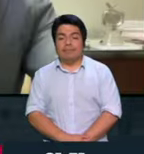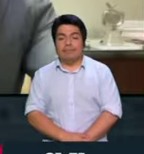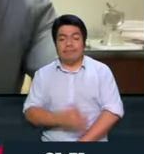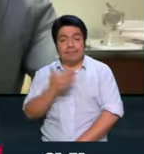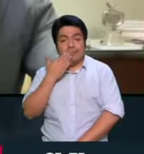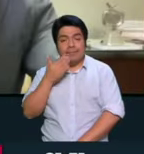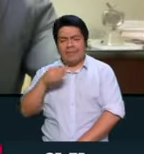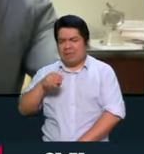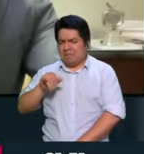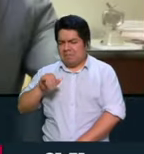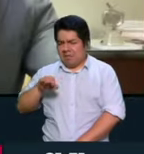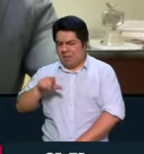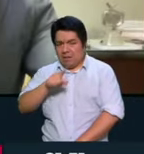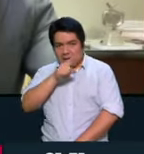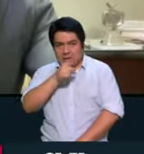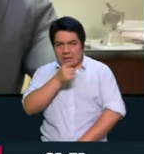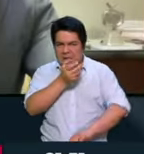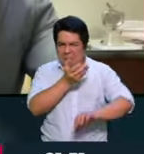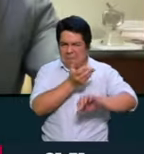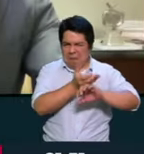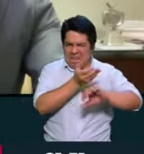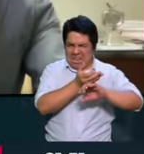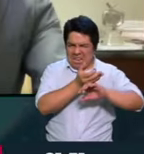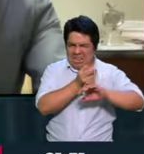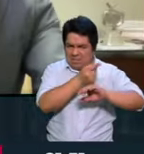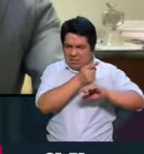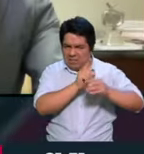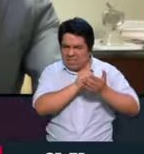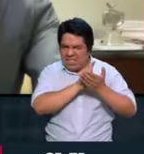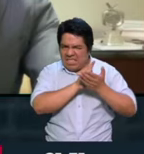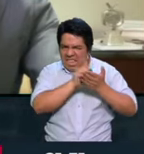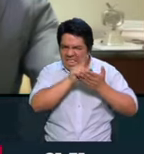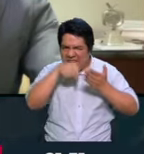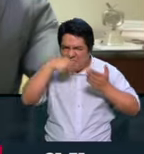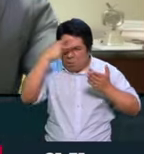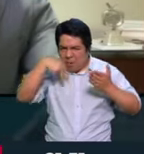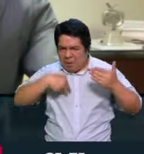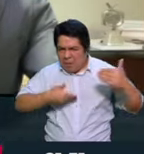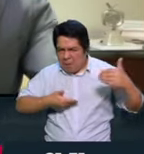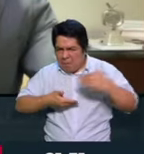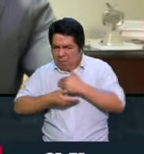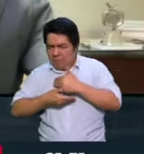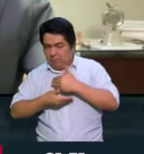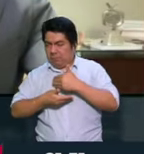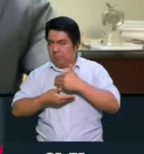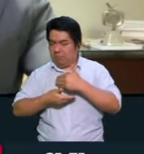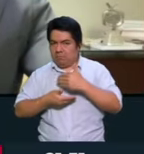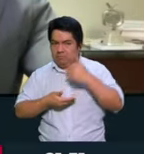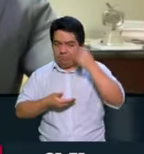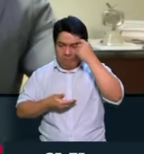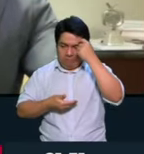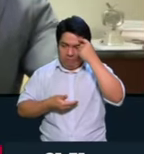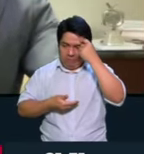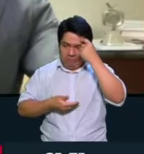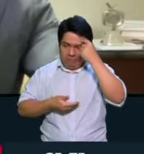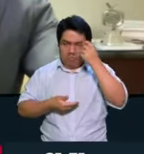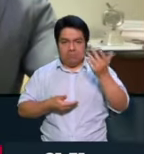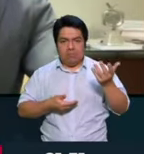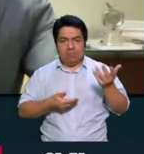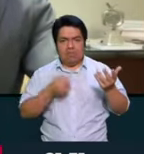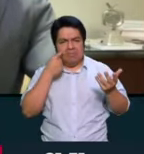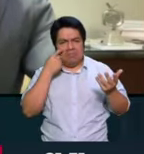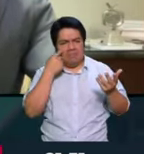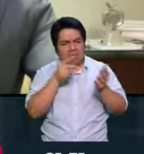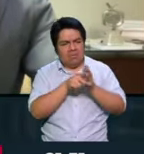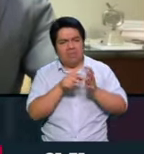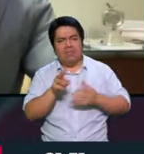Miguel, ¿cómo crees que Estados Unidos no tiene derecho a intervenir en procesos que le corresponden únicamente a las y los mexicanos? Si yo vi columnas celebrando la editorial